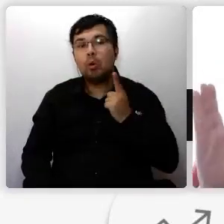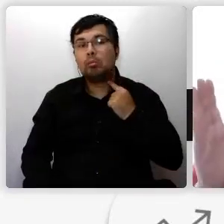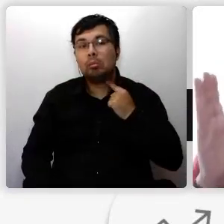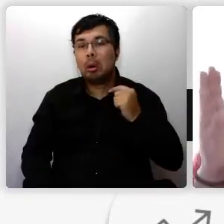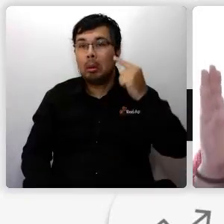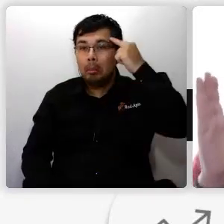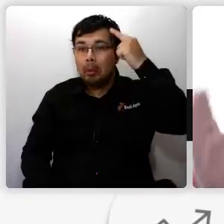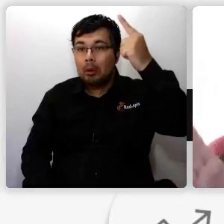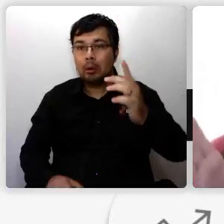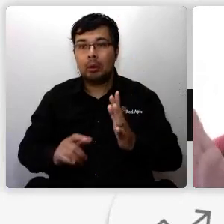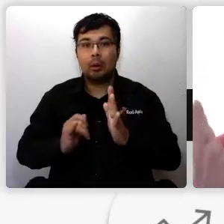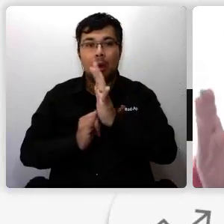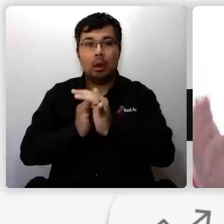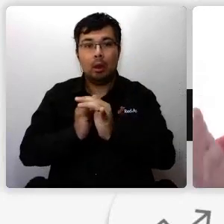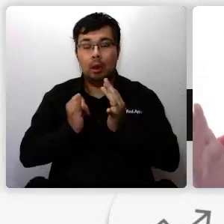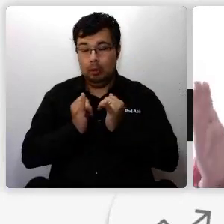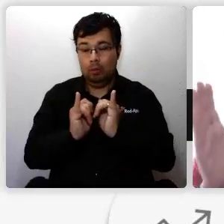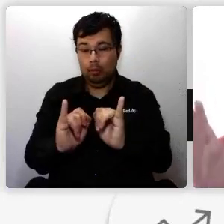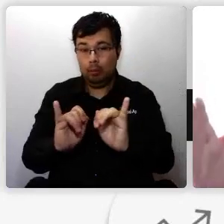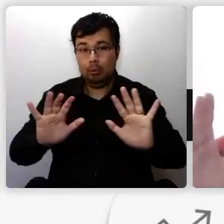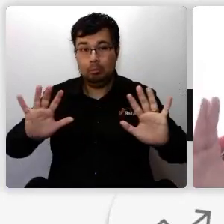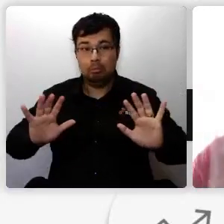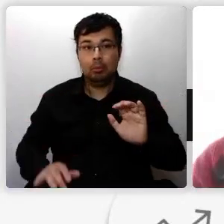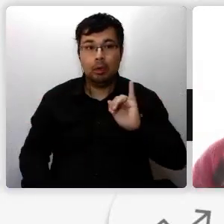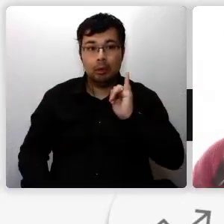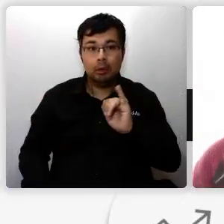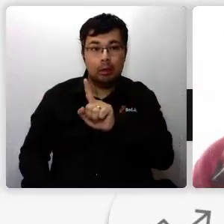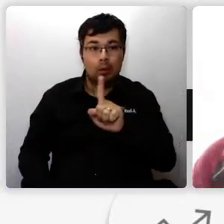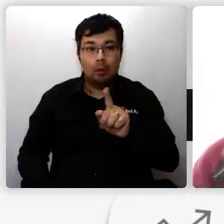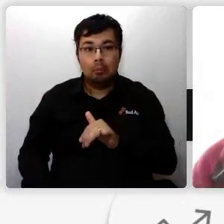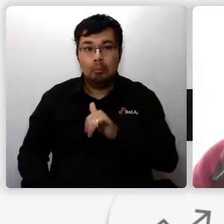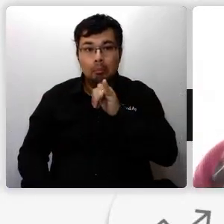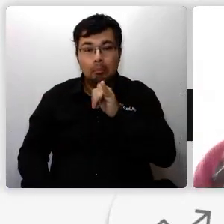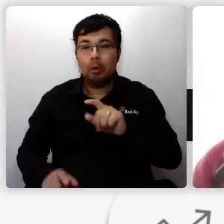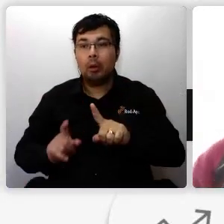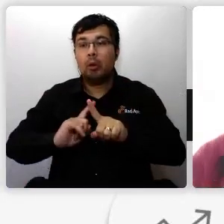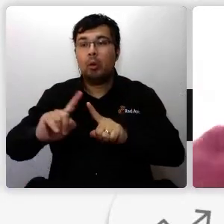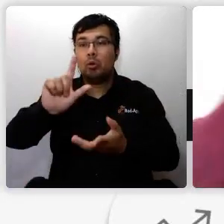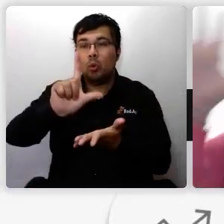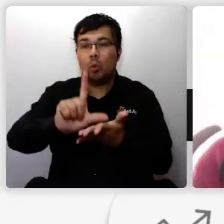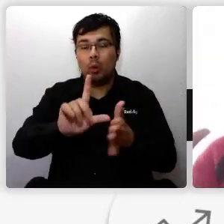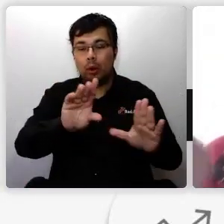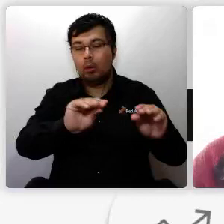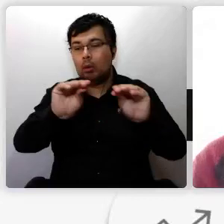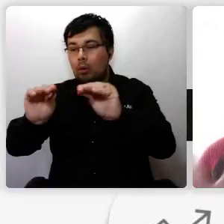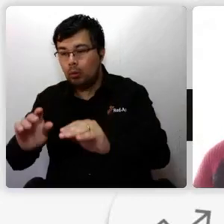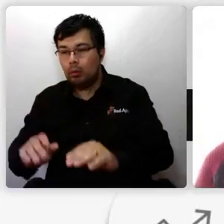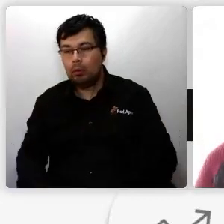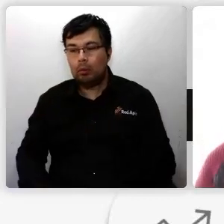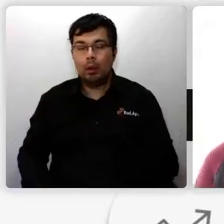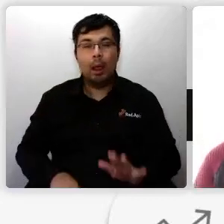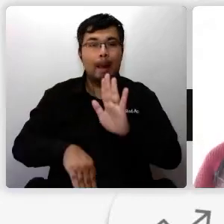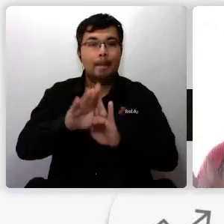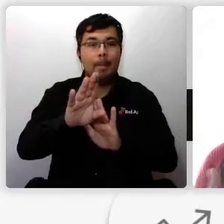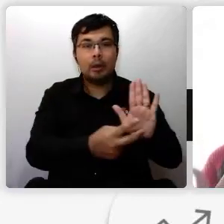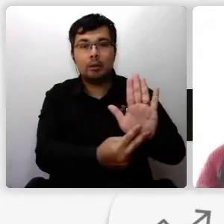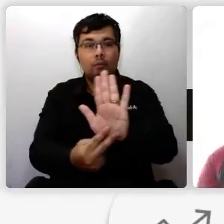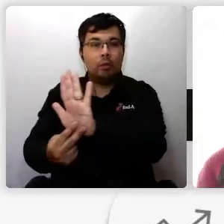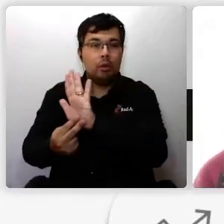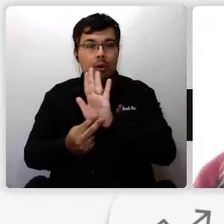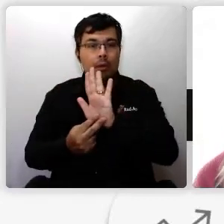información es relevante, sí. Nadie la ve, no, quizás ponerla en otro lugar, menos visible, poner más visible lo que tiene más clic.